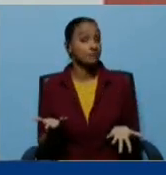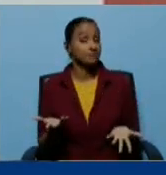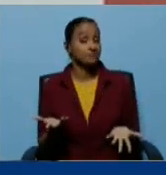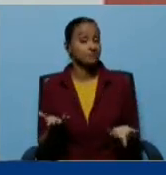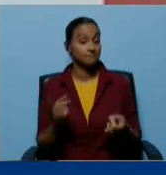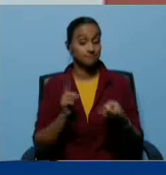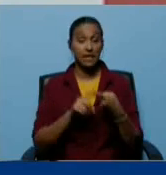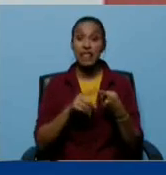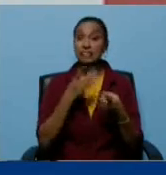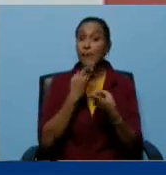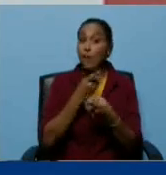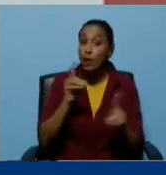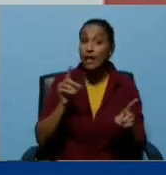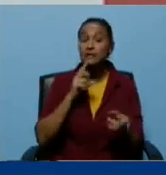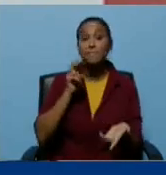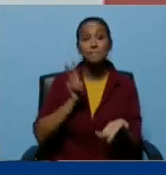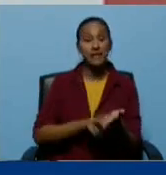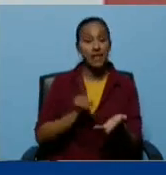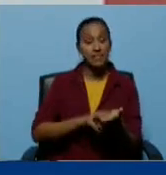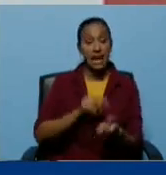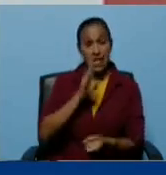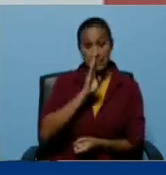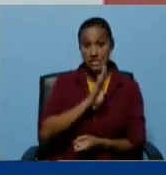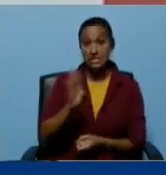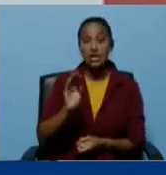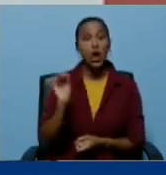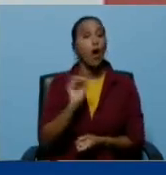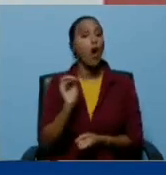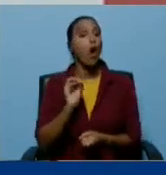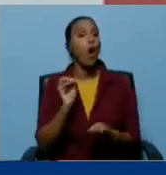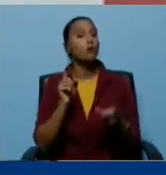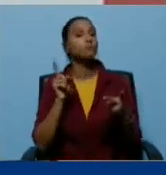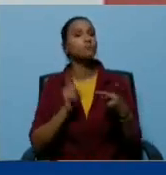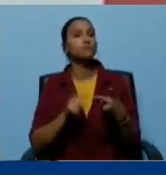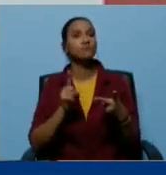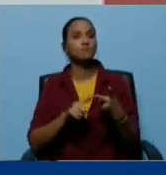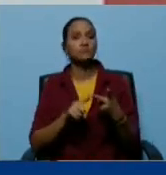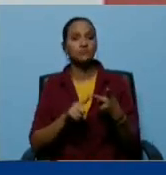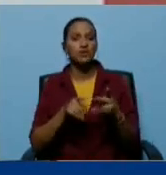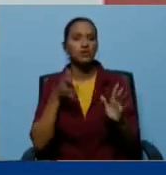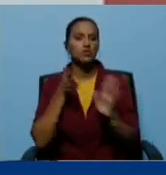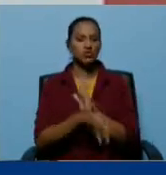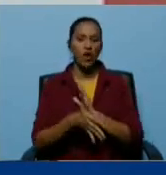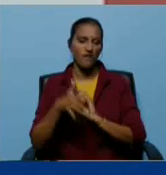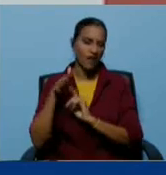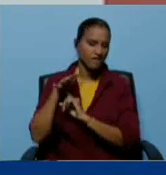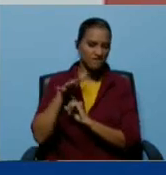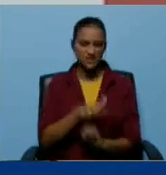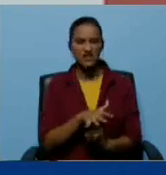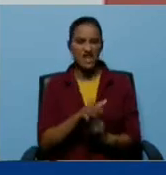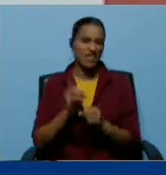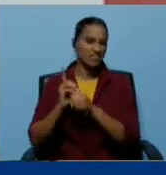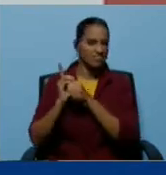Democracia verdadera y directa o régimen fascista, criminal.